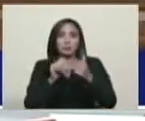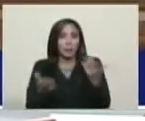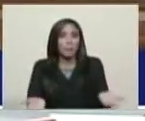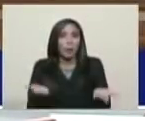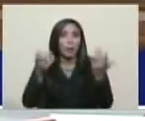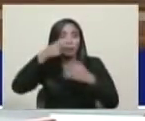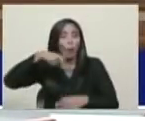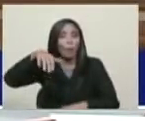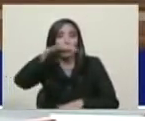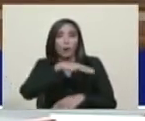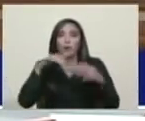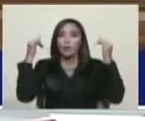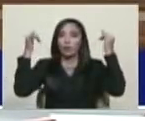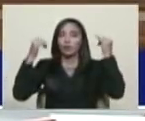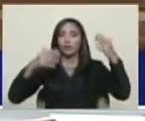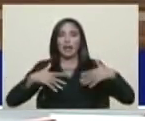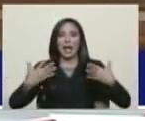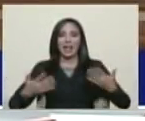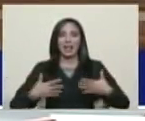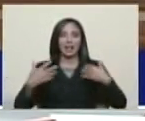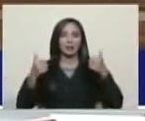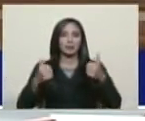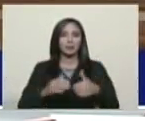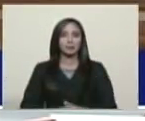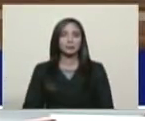pueblo rumbero. Feliz.